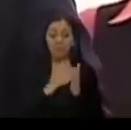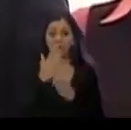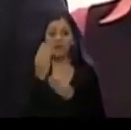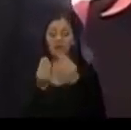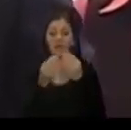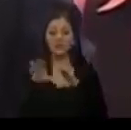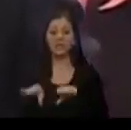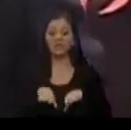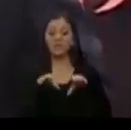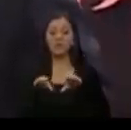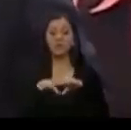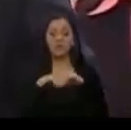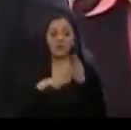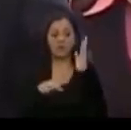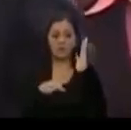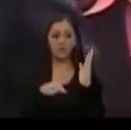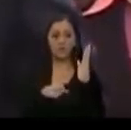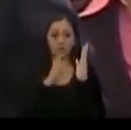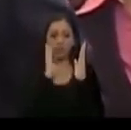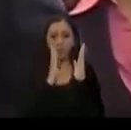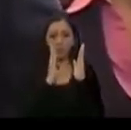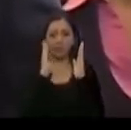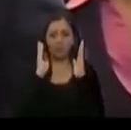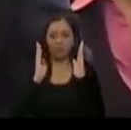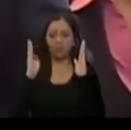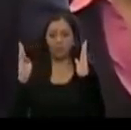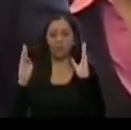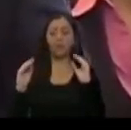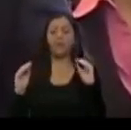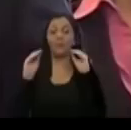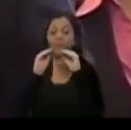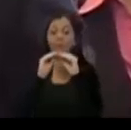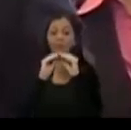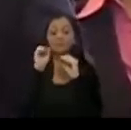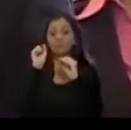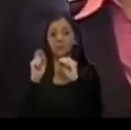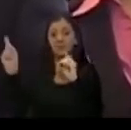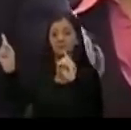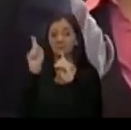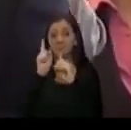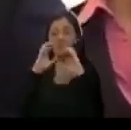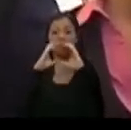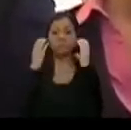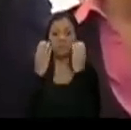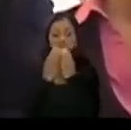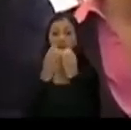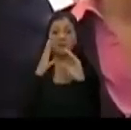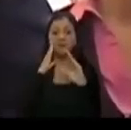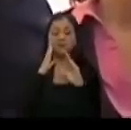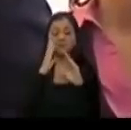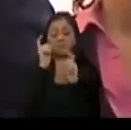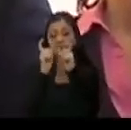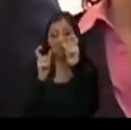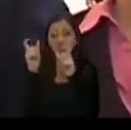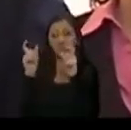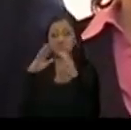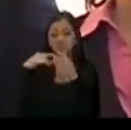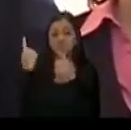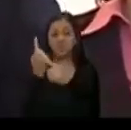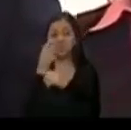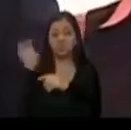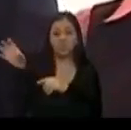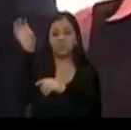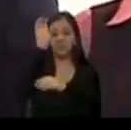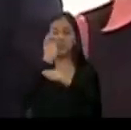Francisco, una y otra, si es que de alguna manera se ha garantizado la presencia de comisiones de fieles católicos de todas las provincias del